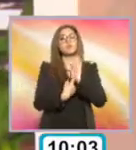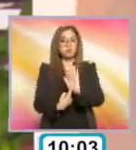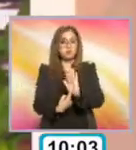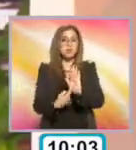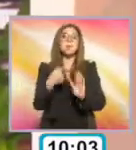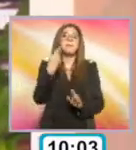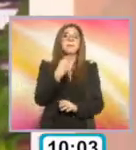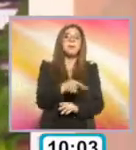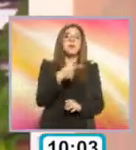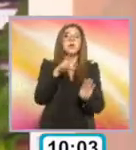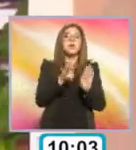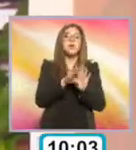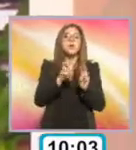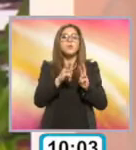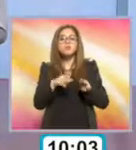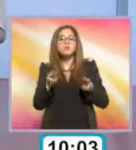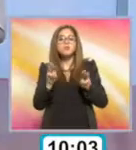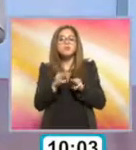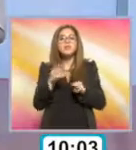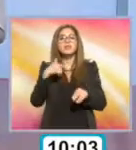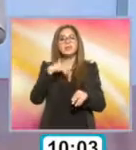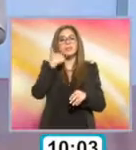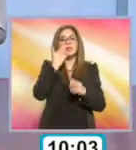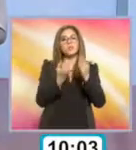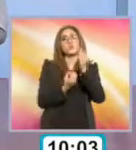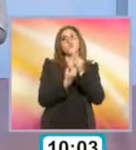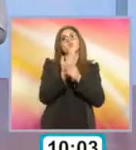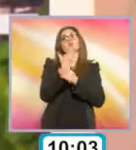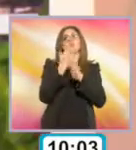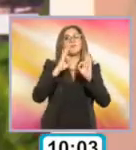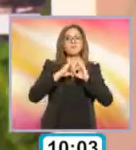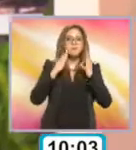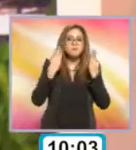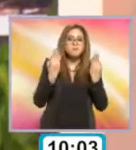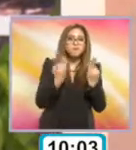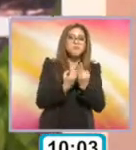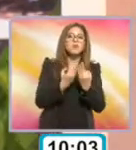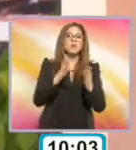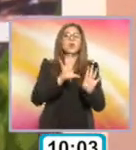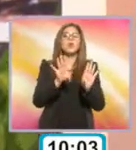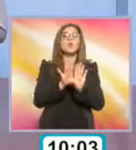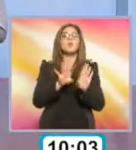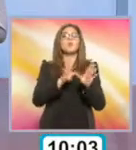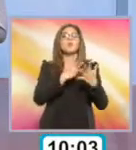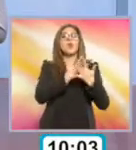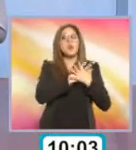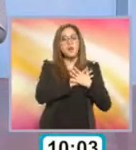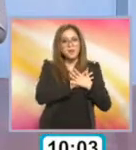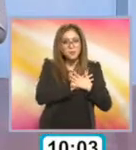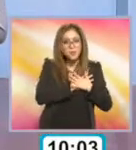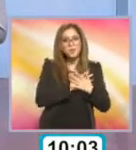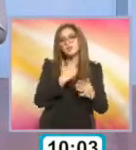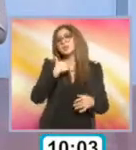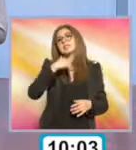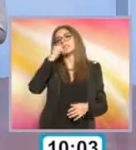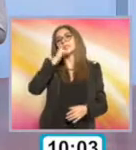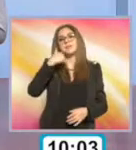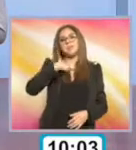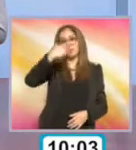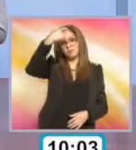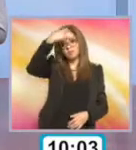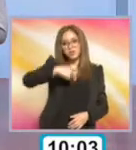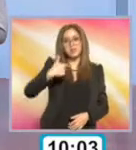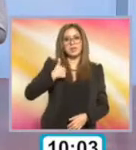más rítmico, pero queríamos entrar con esta nueva propuesta con algo un poquito más romántico, que siempre me ha caracterizado porque es mi